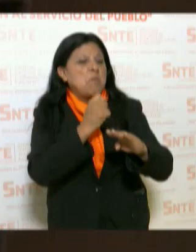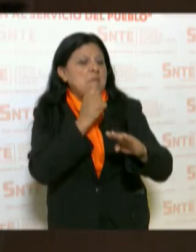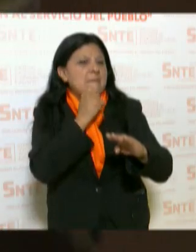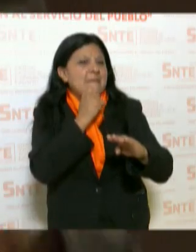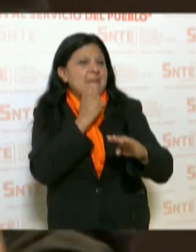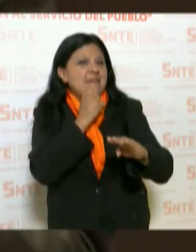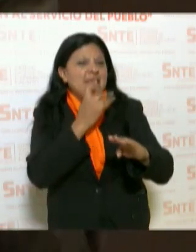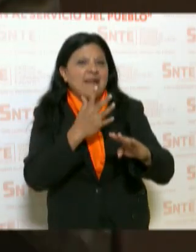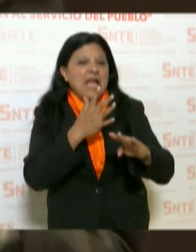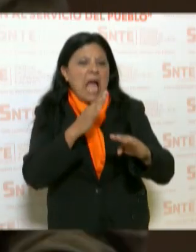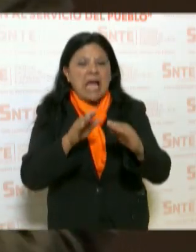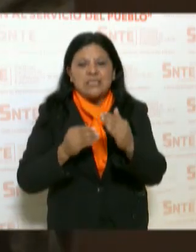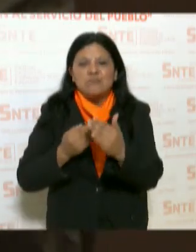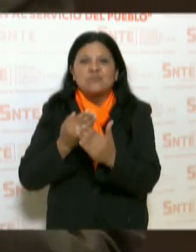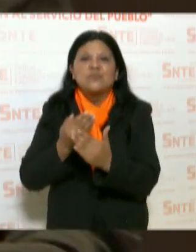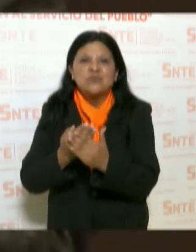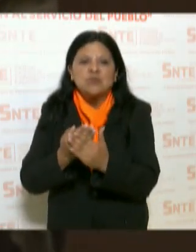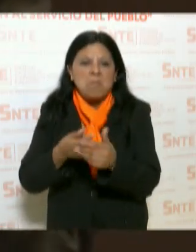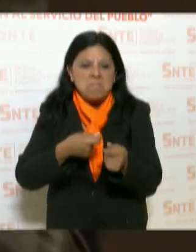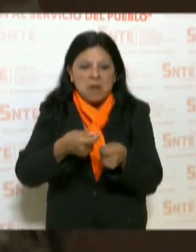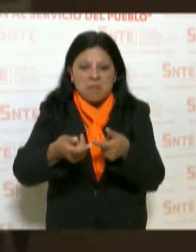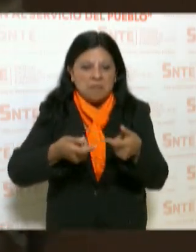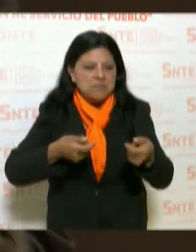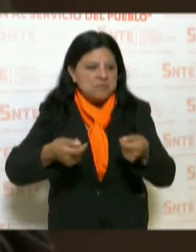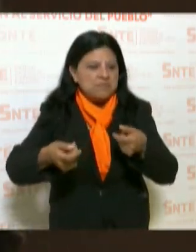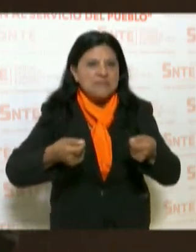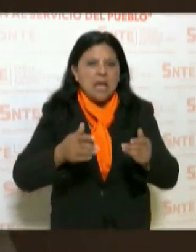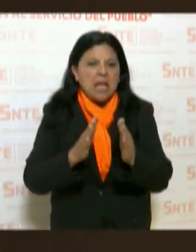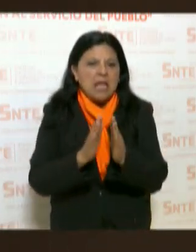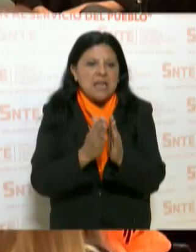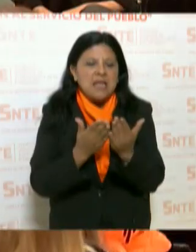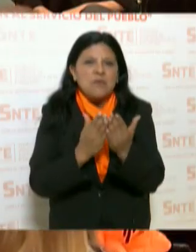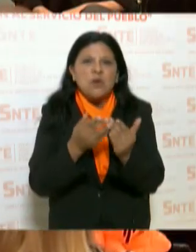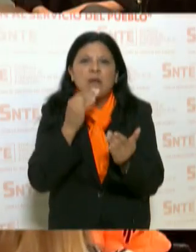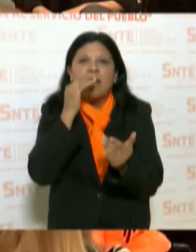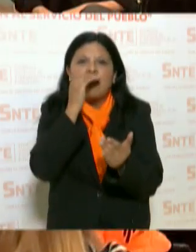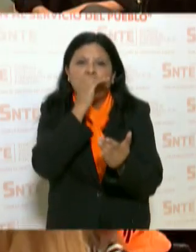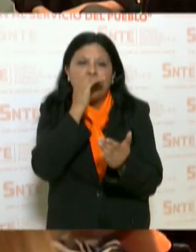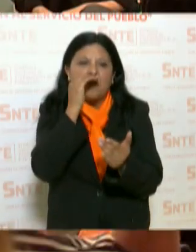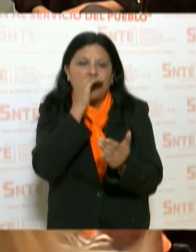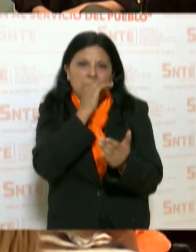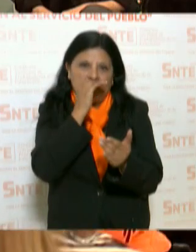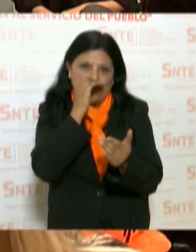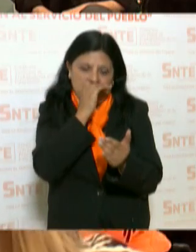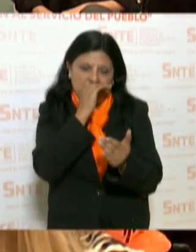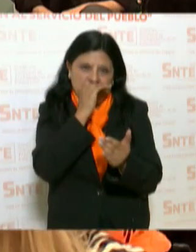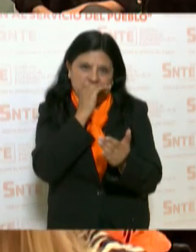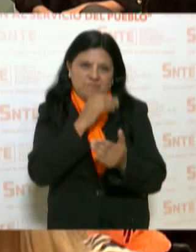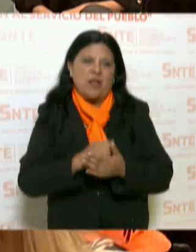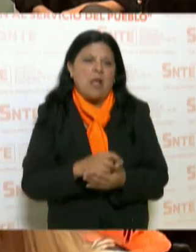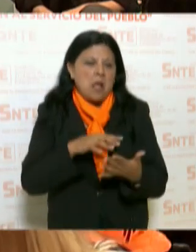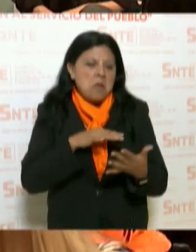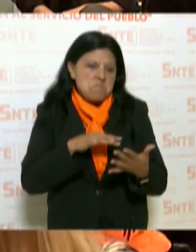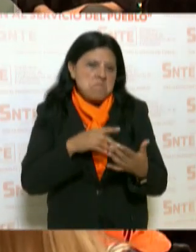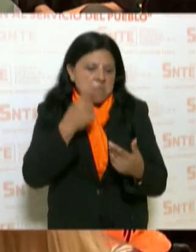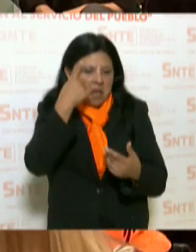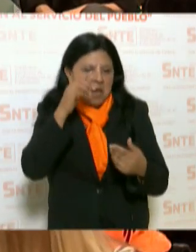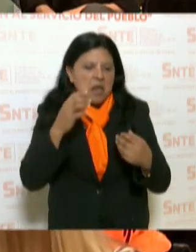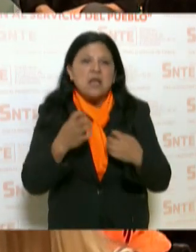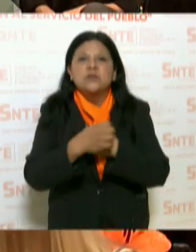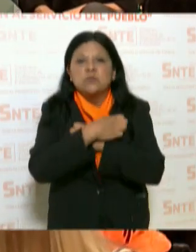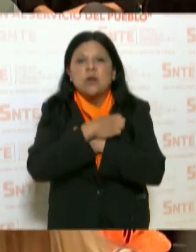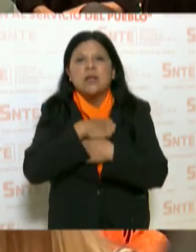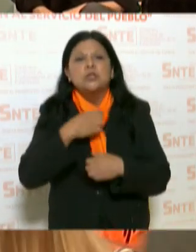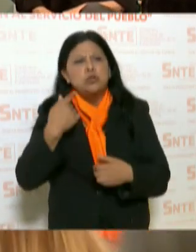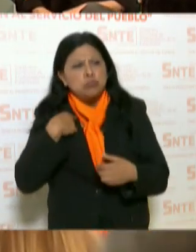se estableció la entrega de los libros de texto. Tengo algo que contarles, a lo mejor les voy a